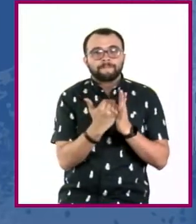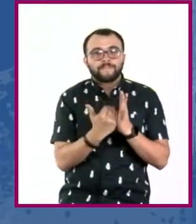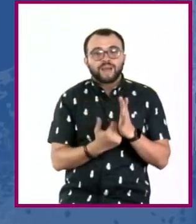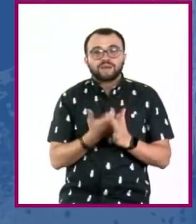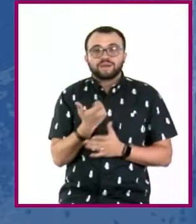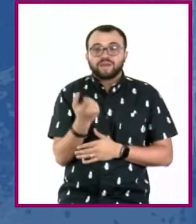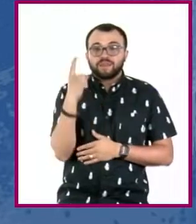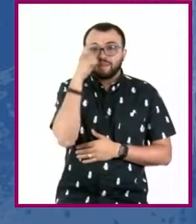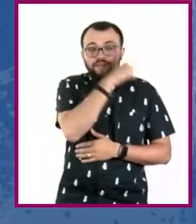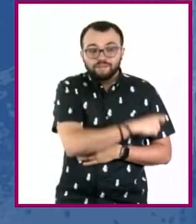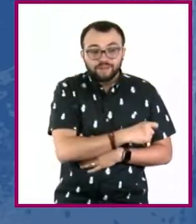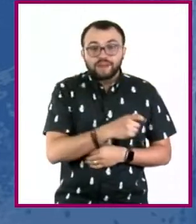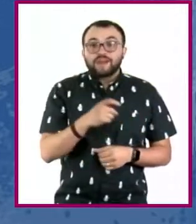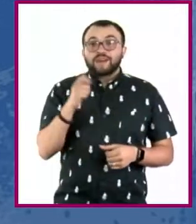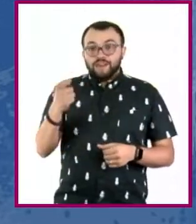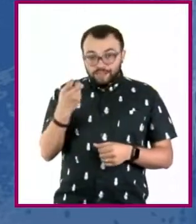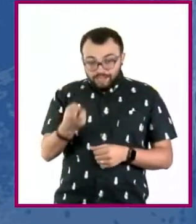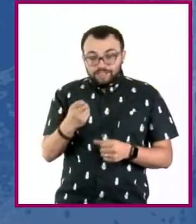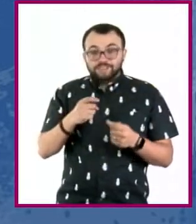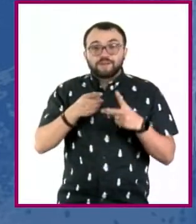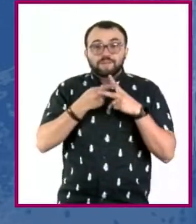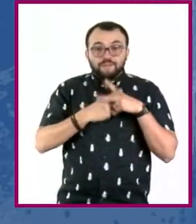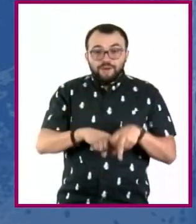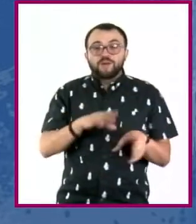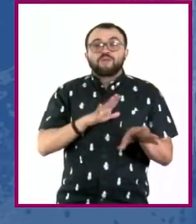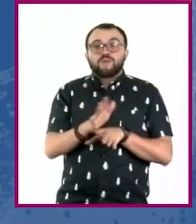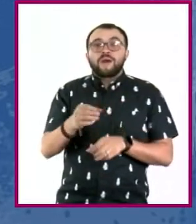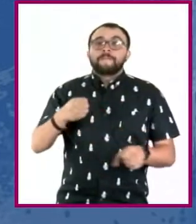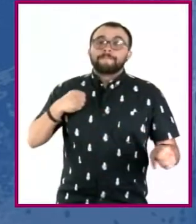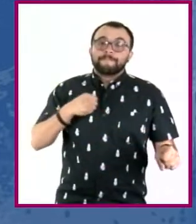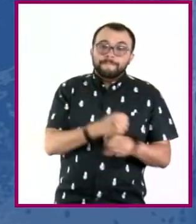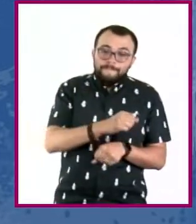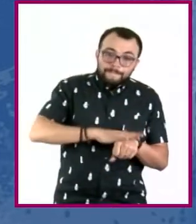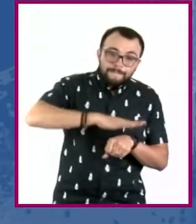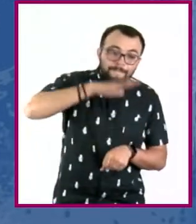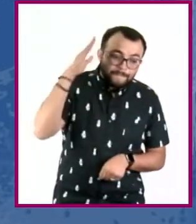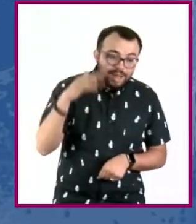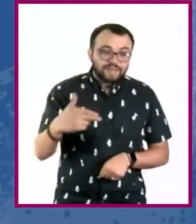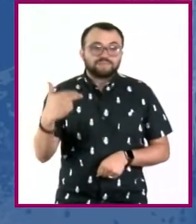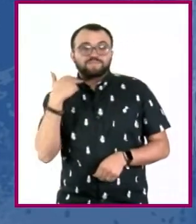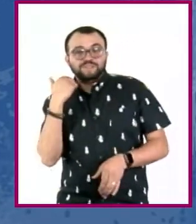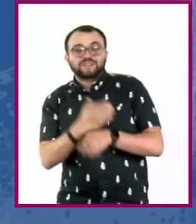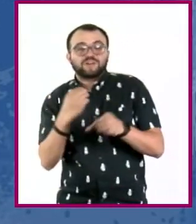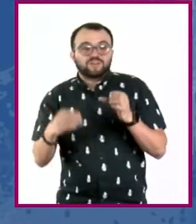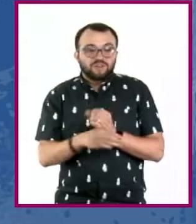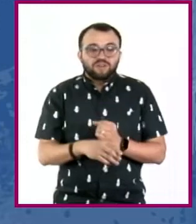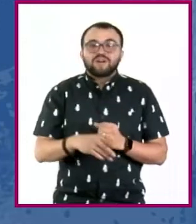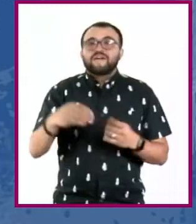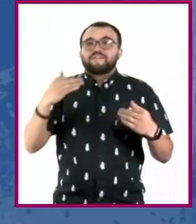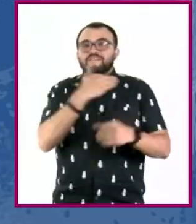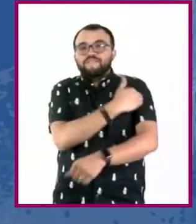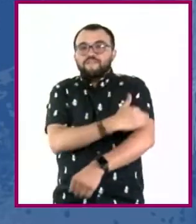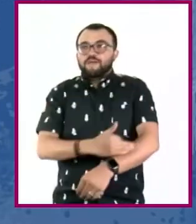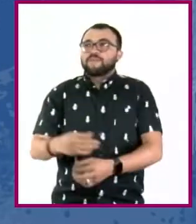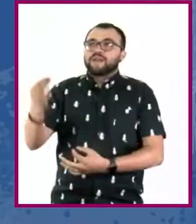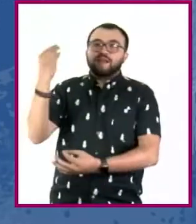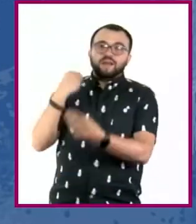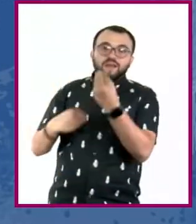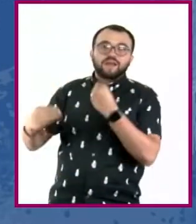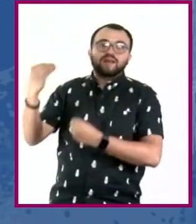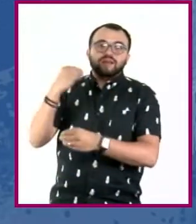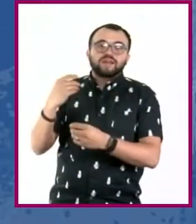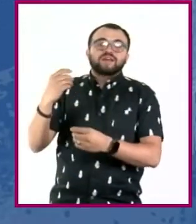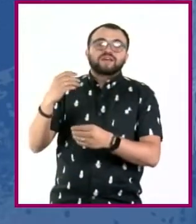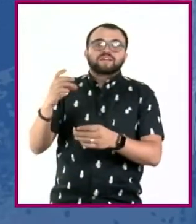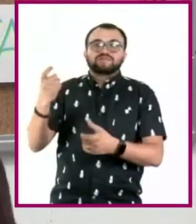hacia el incremento de la violencia, la desmovilización política y la dependencia de sus familias. No sé tú, pero toda esta información